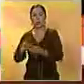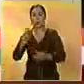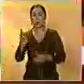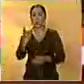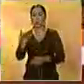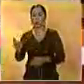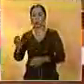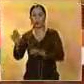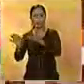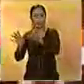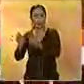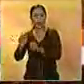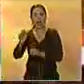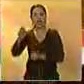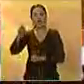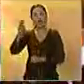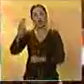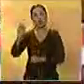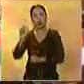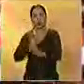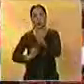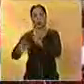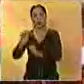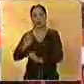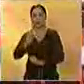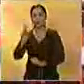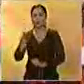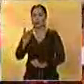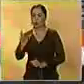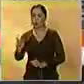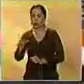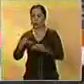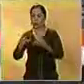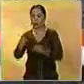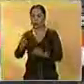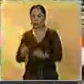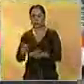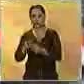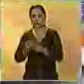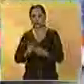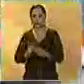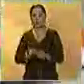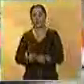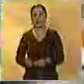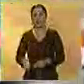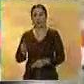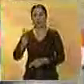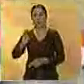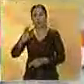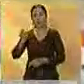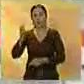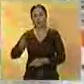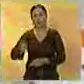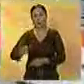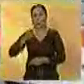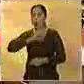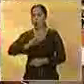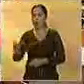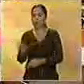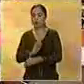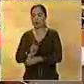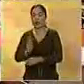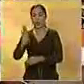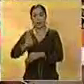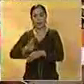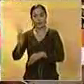Usuarios y Consumidores, ANAUCO, en defensa de los usuarios de tarjetas de crédito. La máxima instancia judicial ordenó de inmediato